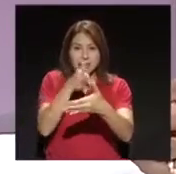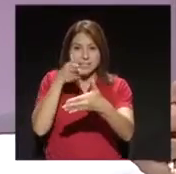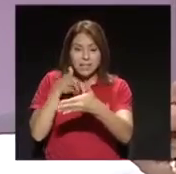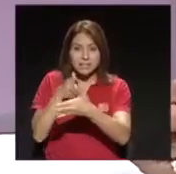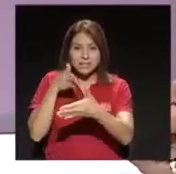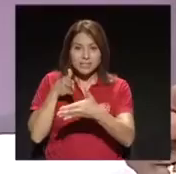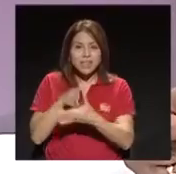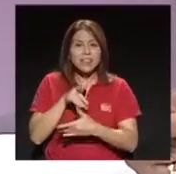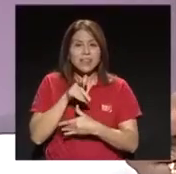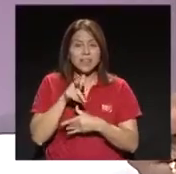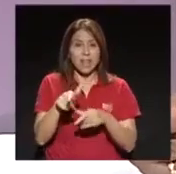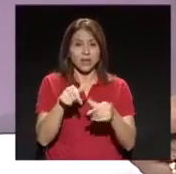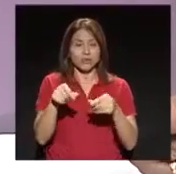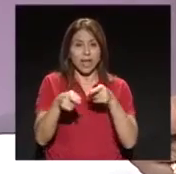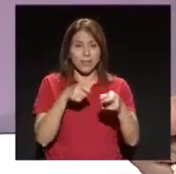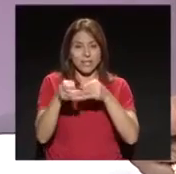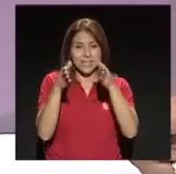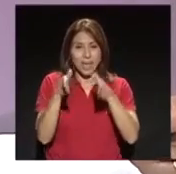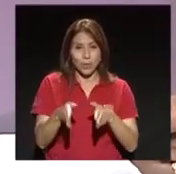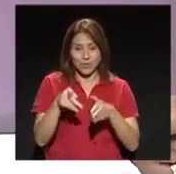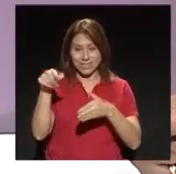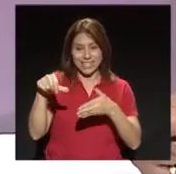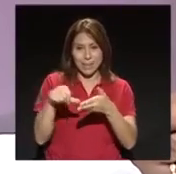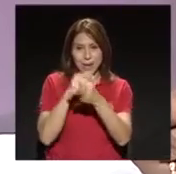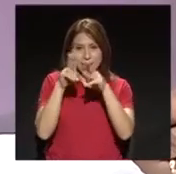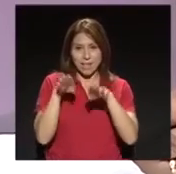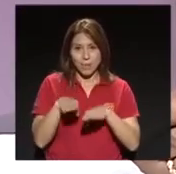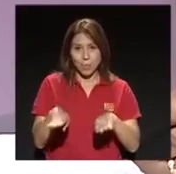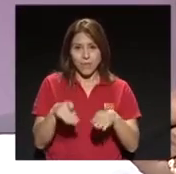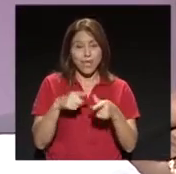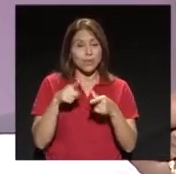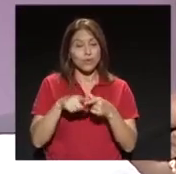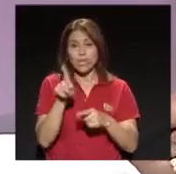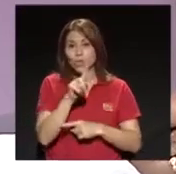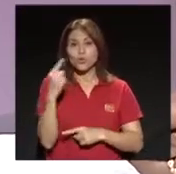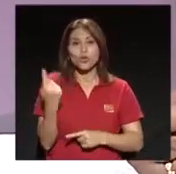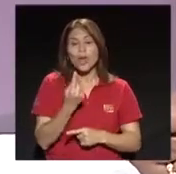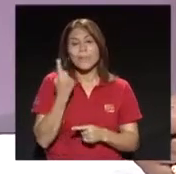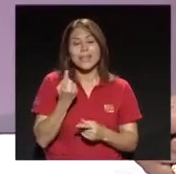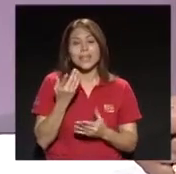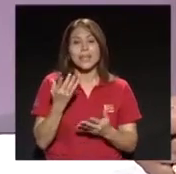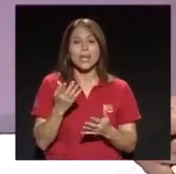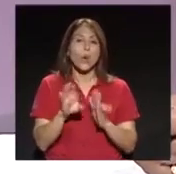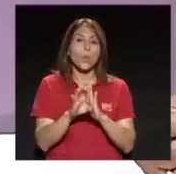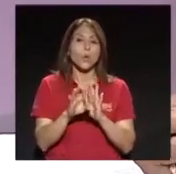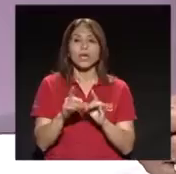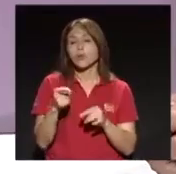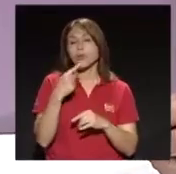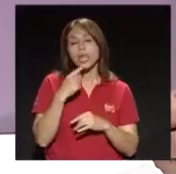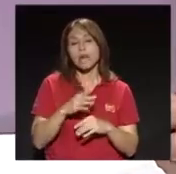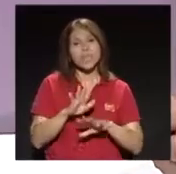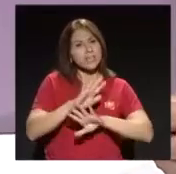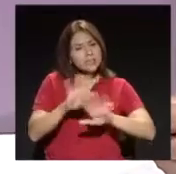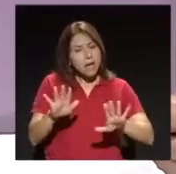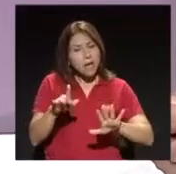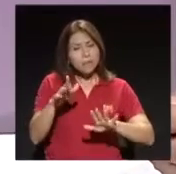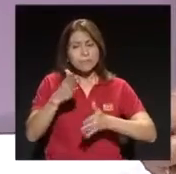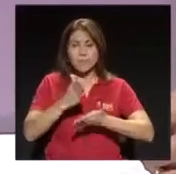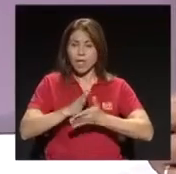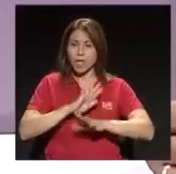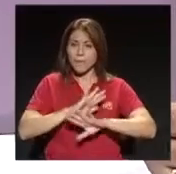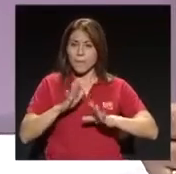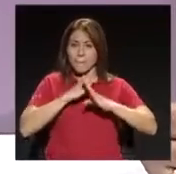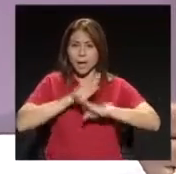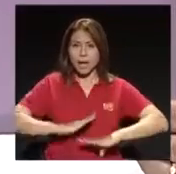¿verdad?, de este sitio. Entonces, no solamente, ¿verdad?, es una cosa de déjeme mi sitio en paz y no se meta en lo que